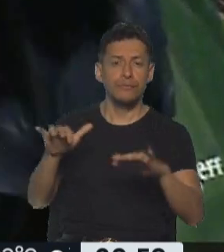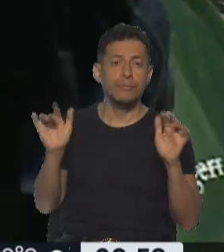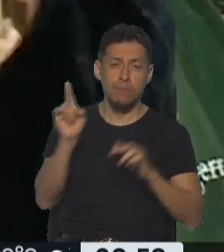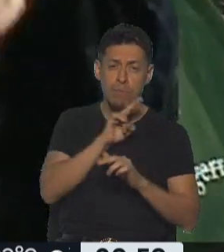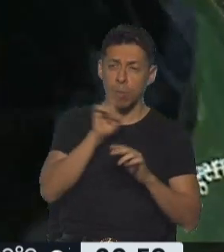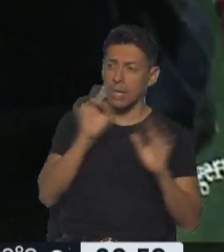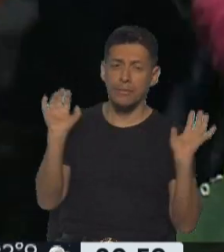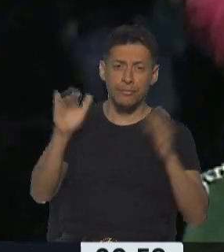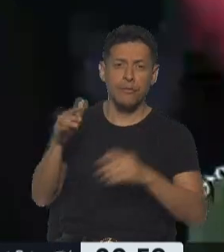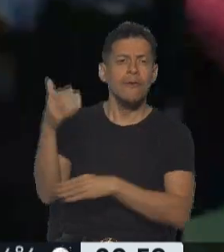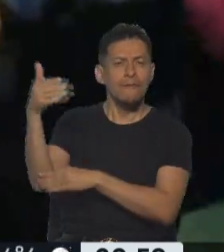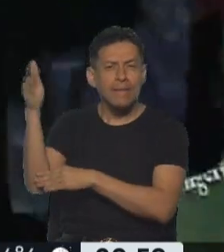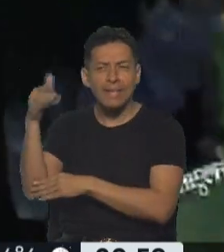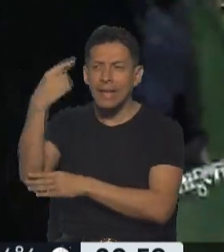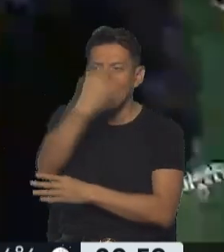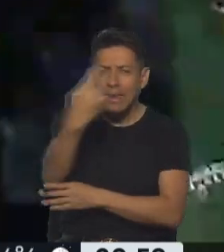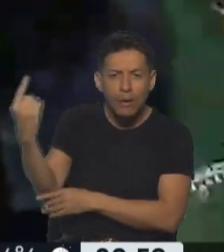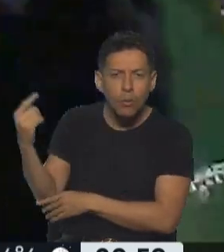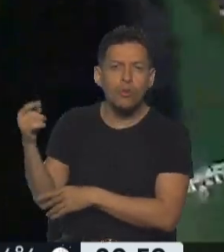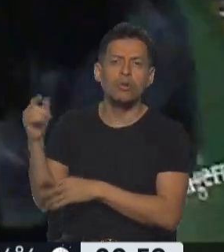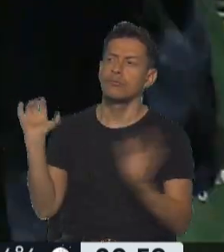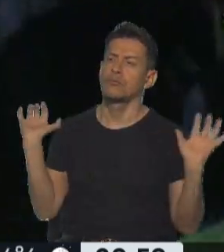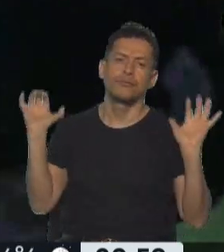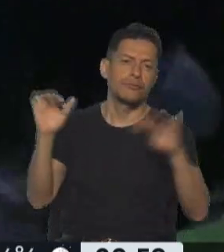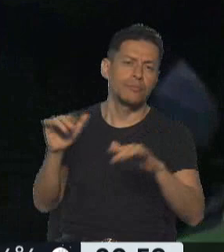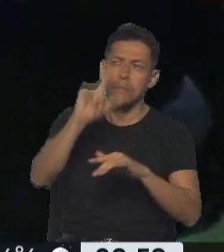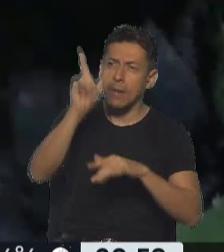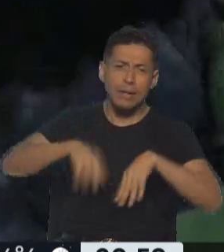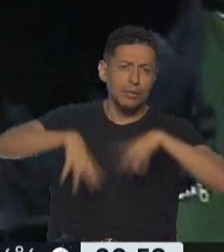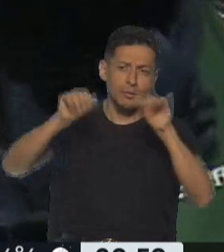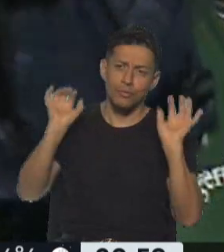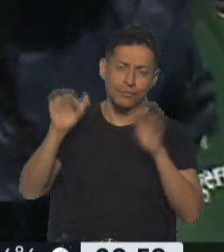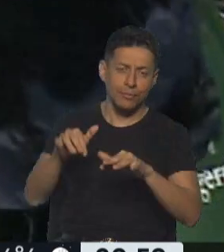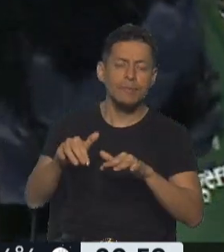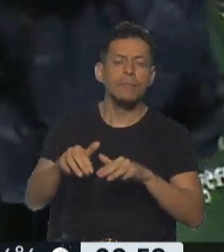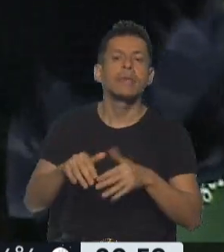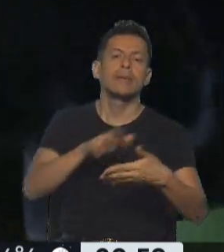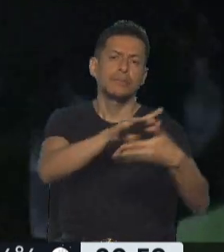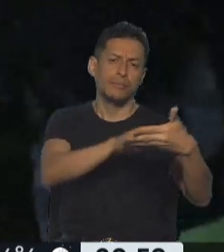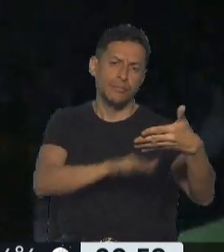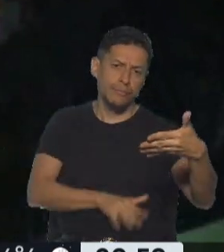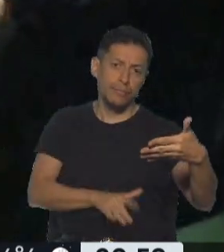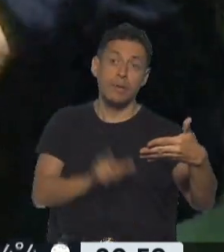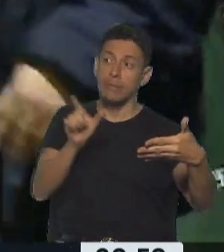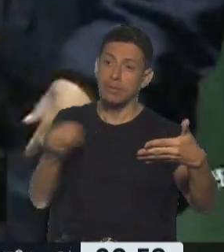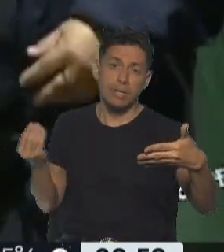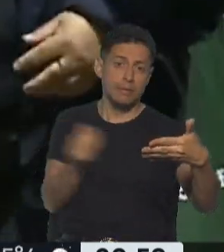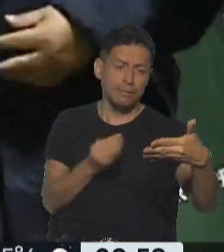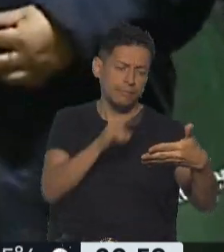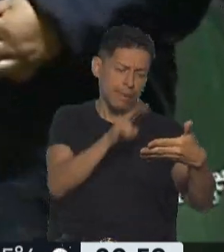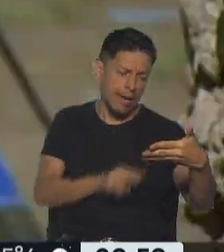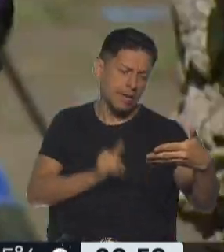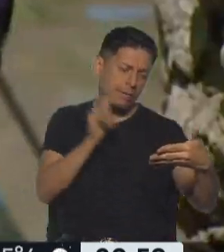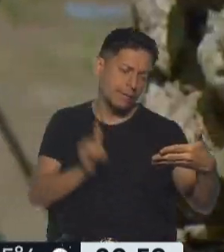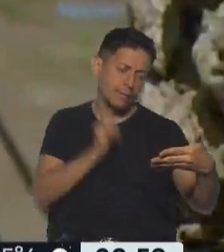vemos, sus banderas, como representantes de todo el país y un extenso escrito que fue leído por partes por cada una de las personas que ocuparon el escenario, que